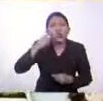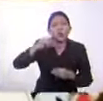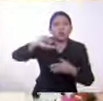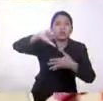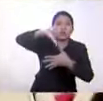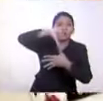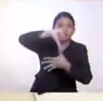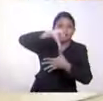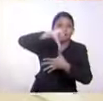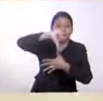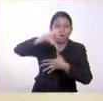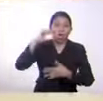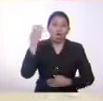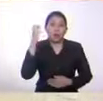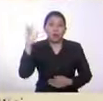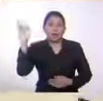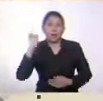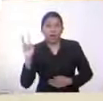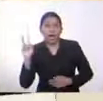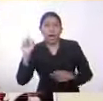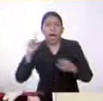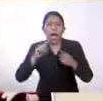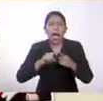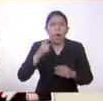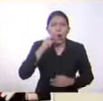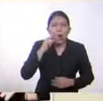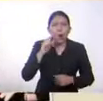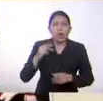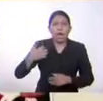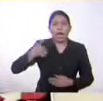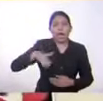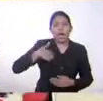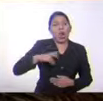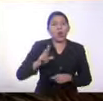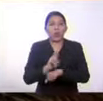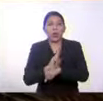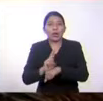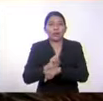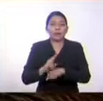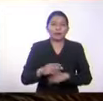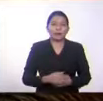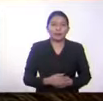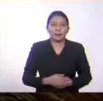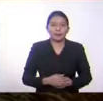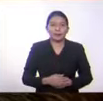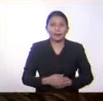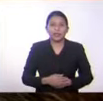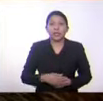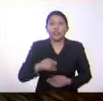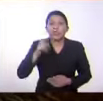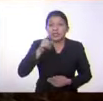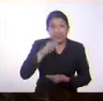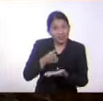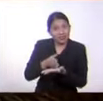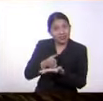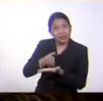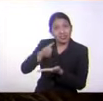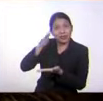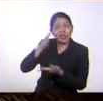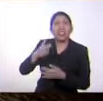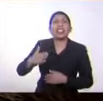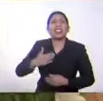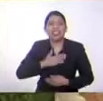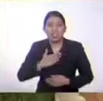Venezuela hasta el norte de Uruguay y Argentina. Los coatíes tienen la